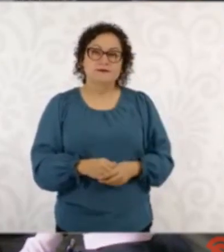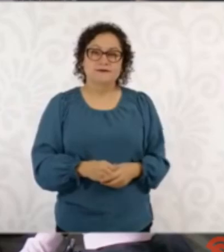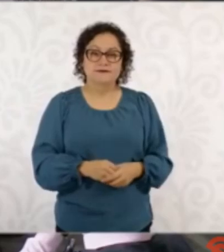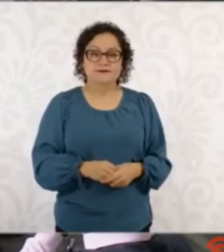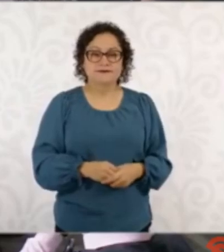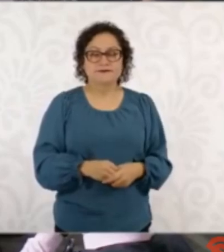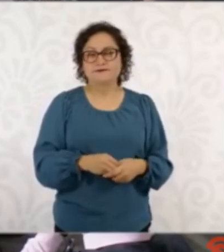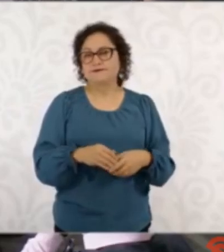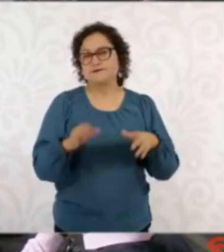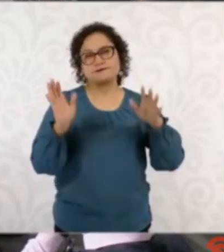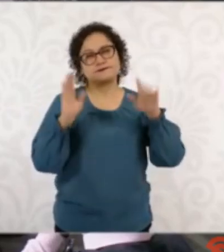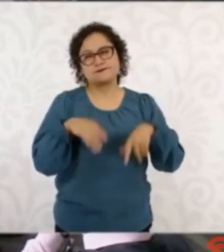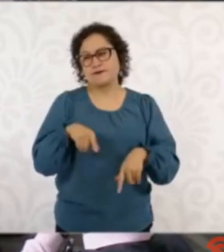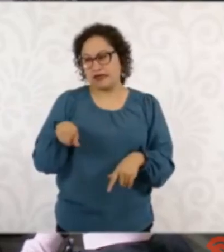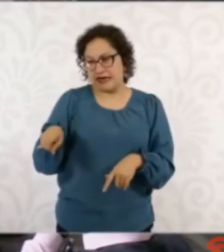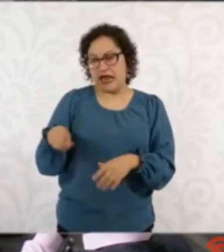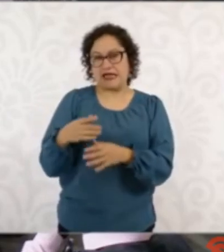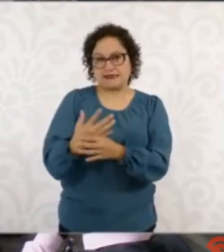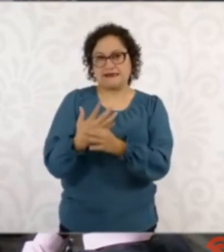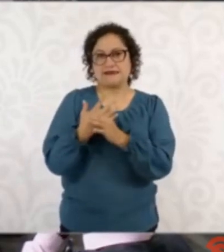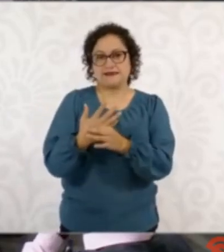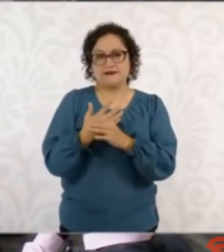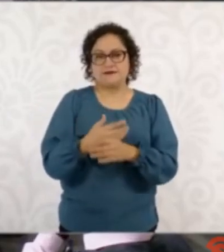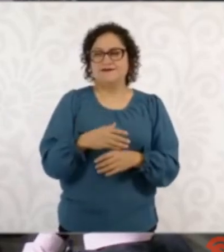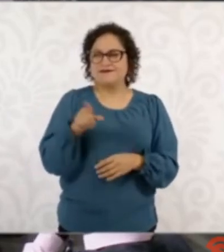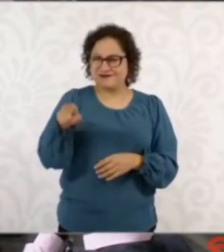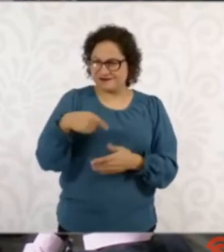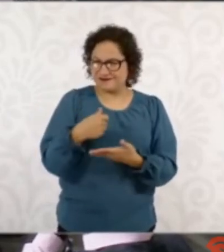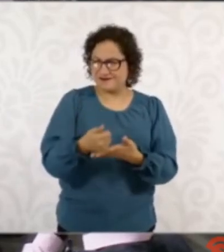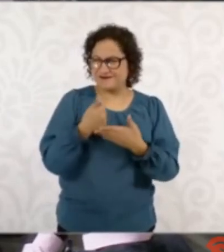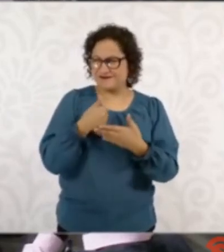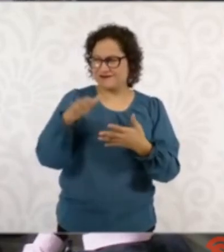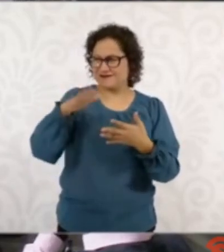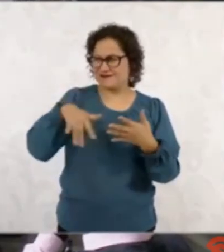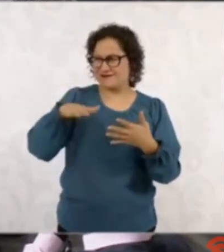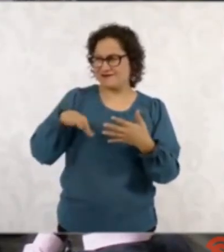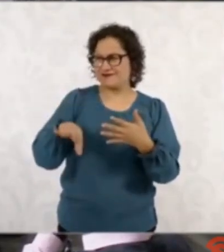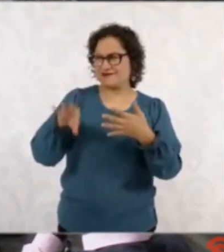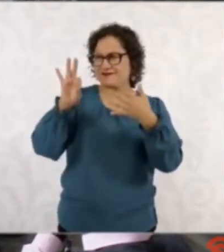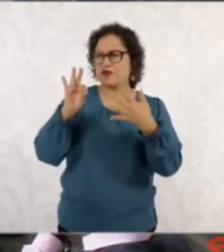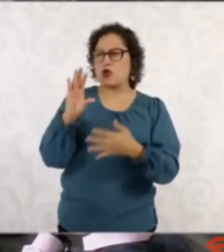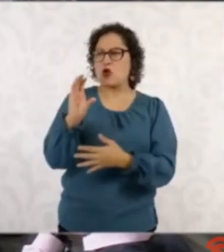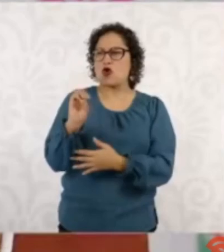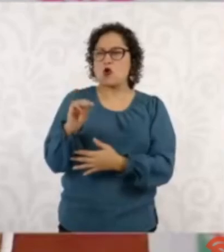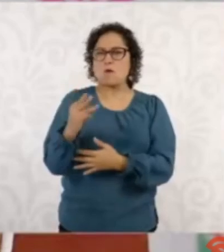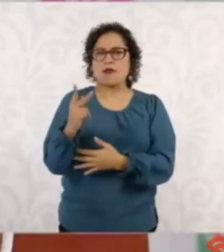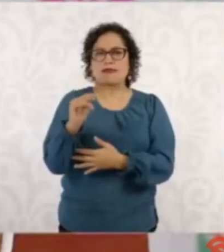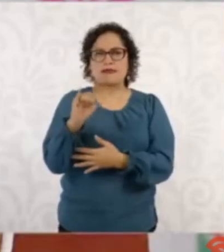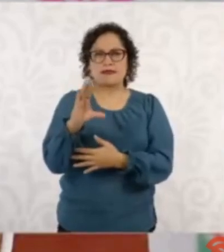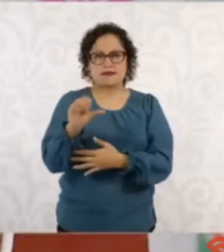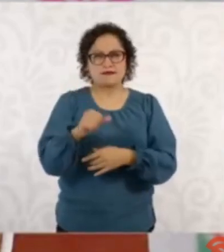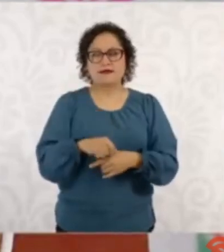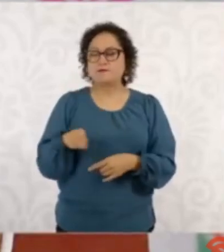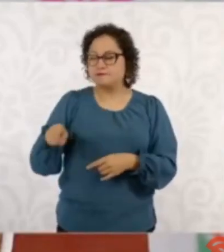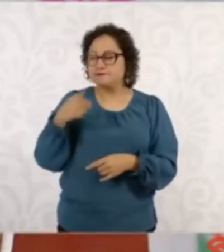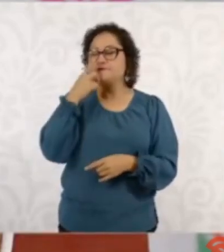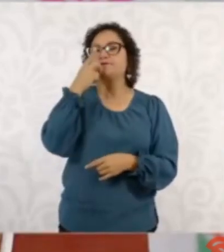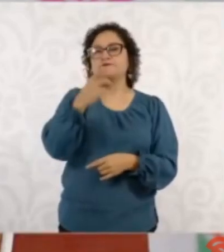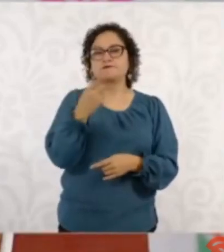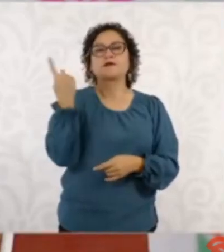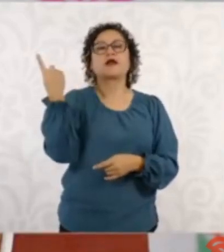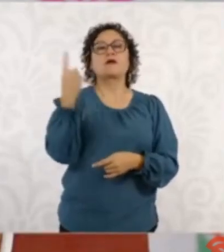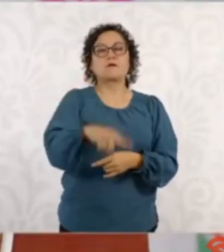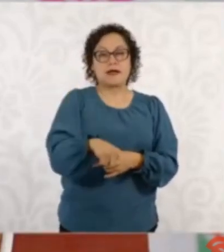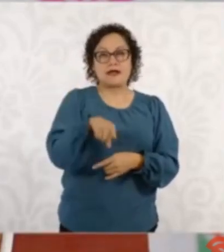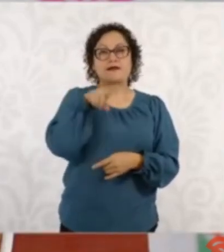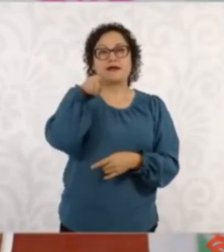Bueno, con base en ello, ahora a ver si me lo encuentras, una parte que habla de la competencia, se instruye a la Agencia Federal de Aviación Civil a actualizar